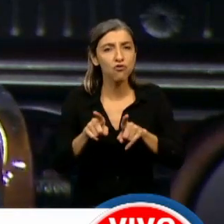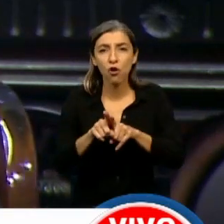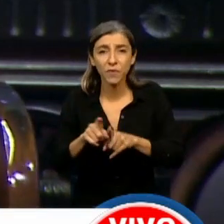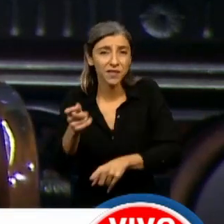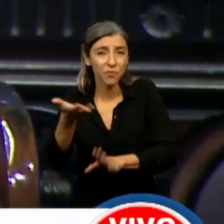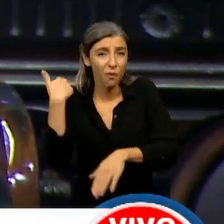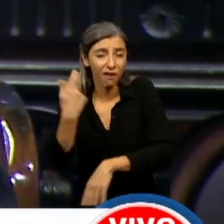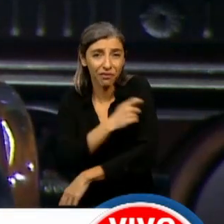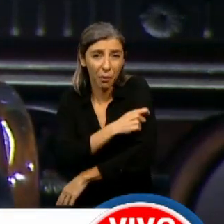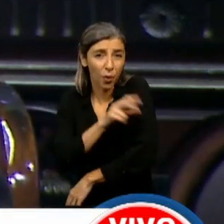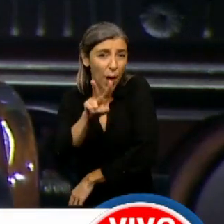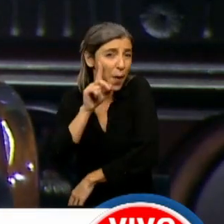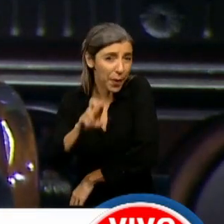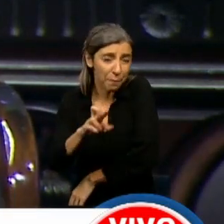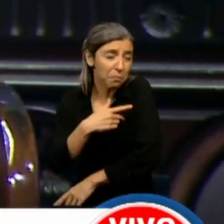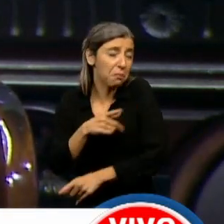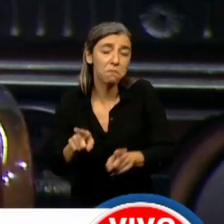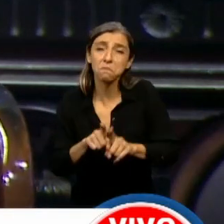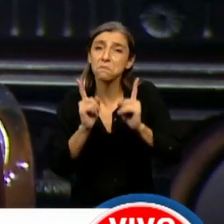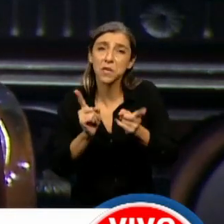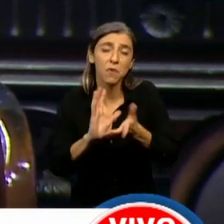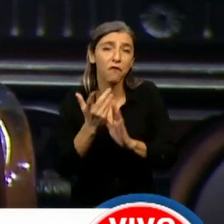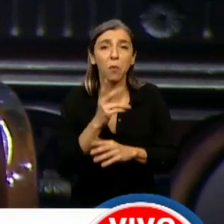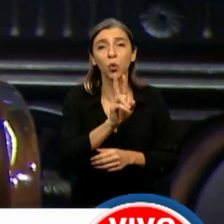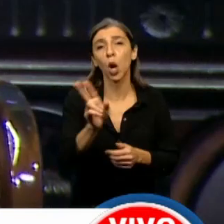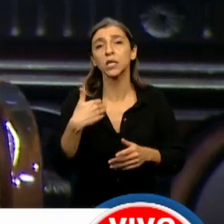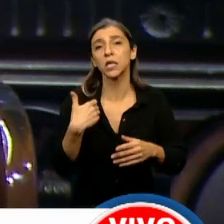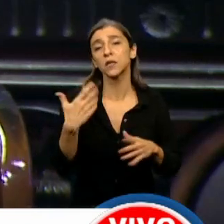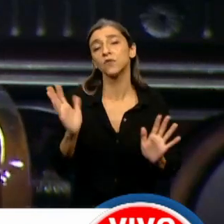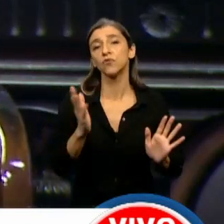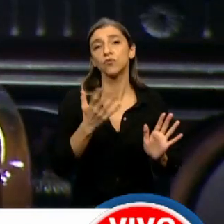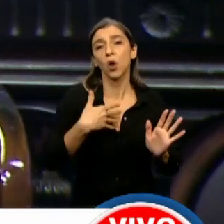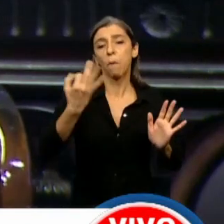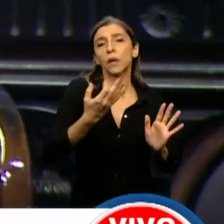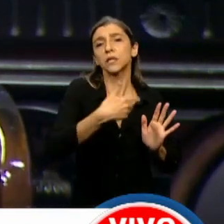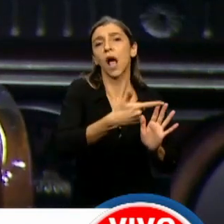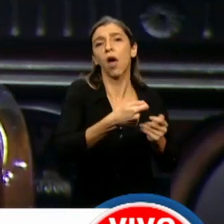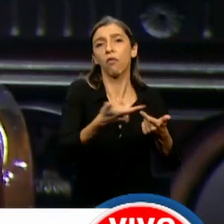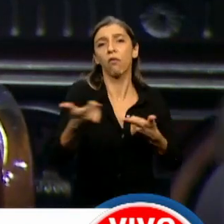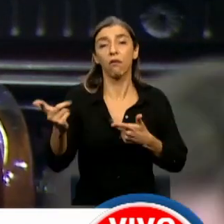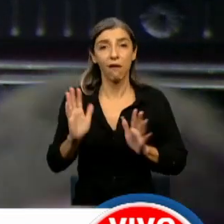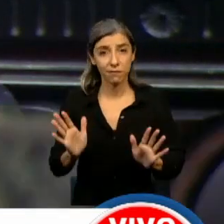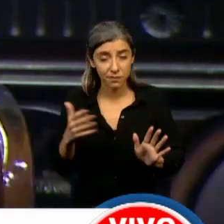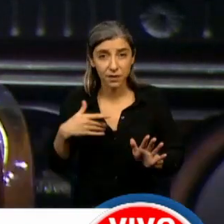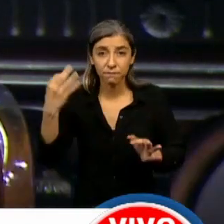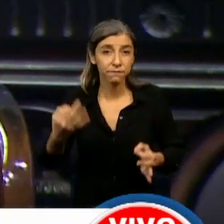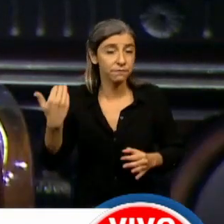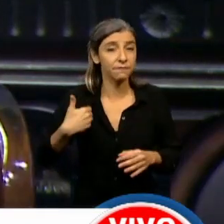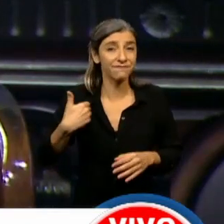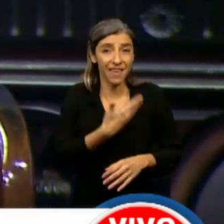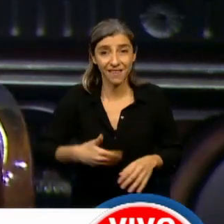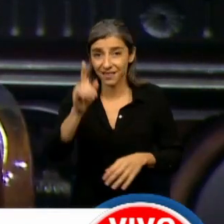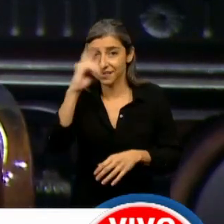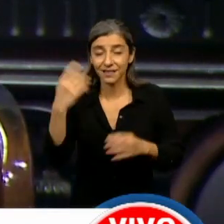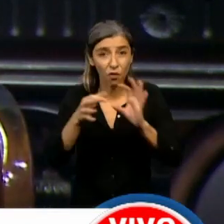VIP. Siguen los privilegios. Le quiero decir al jefe de gabinete que un Estado democrático no abandona a